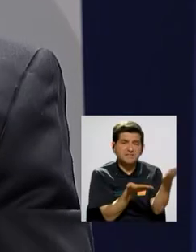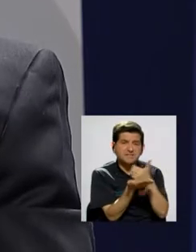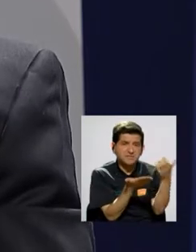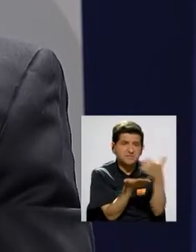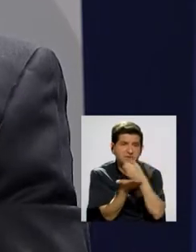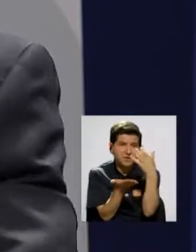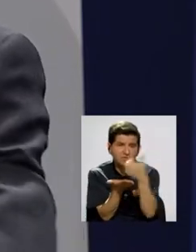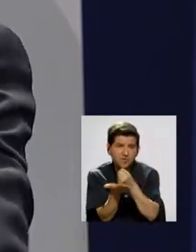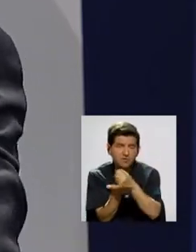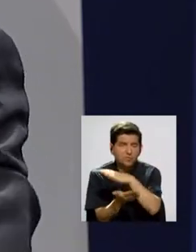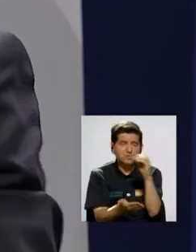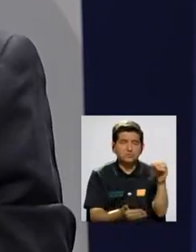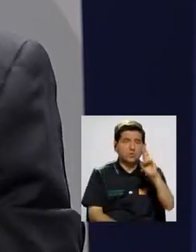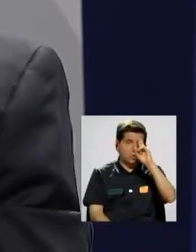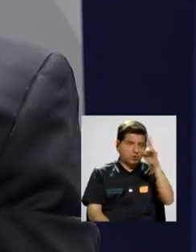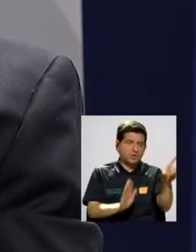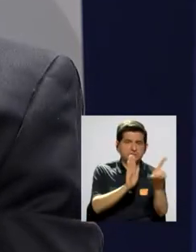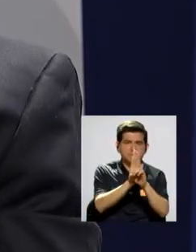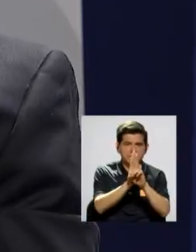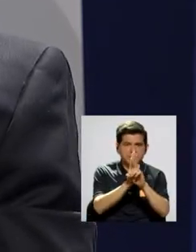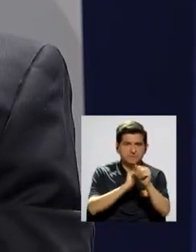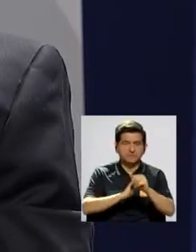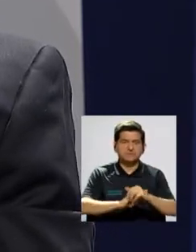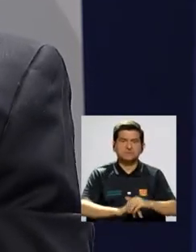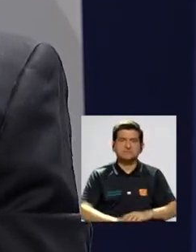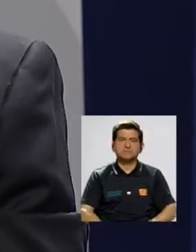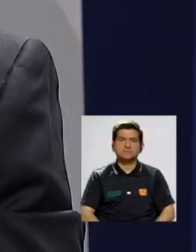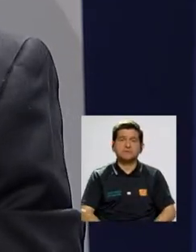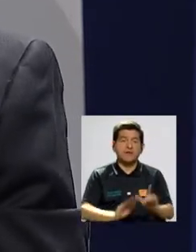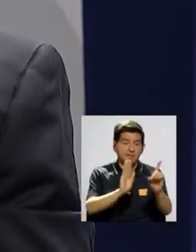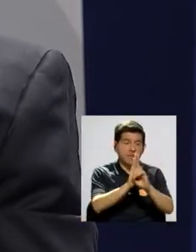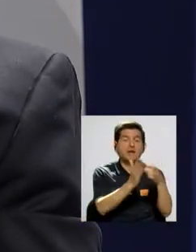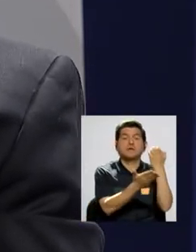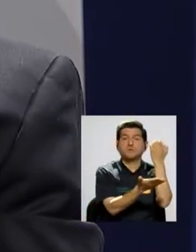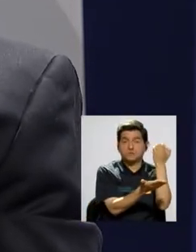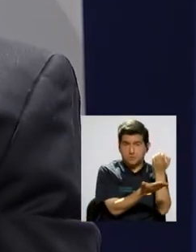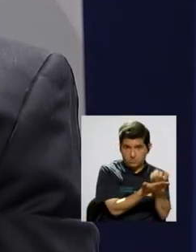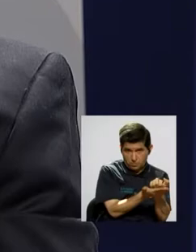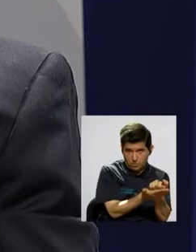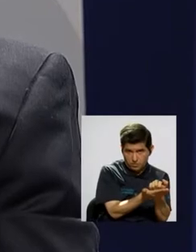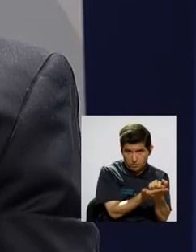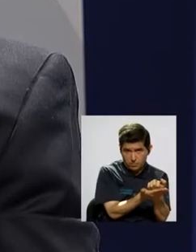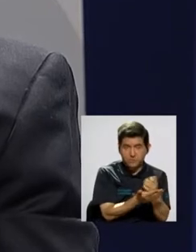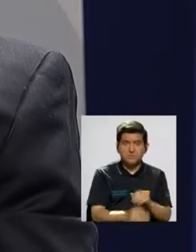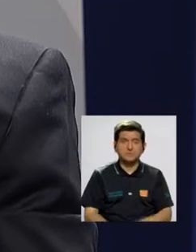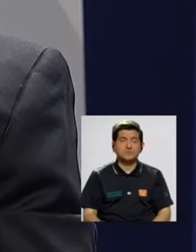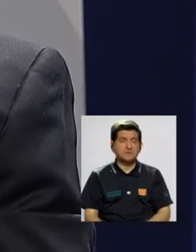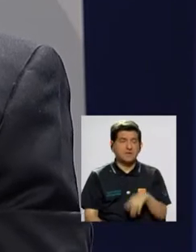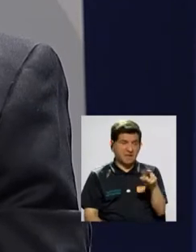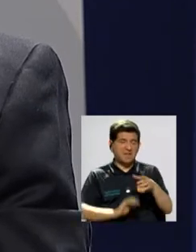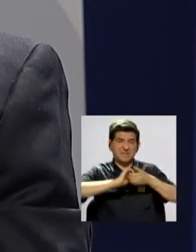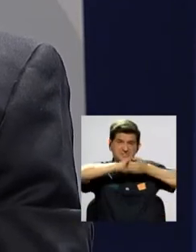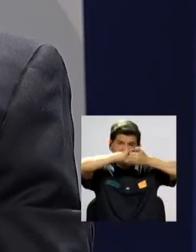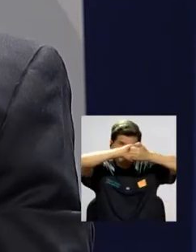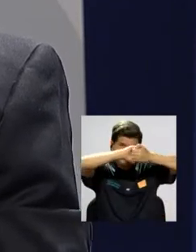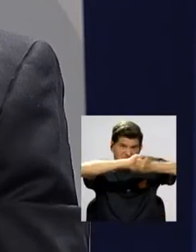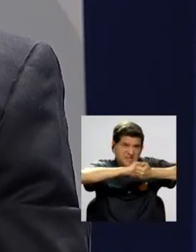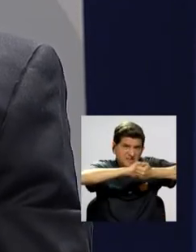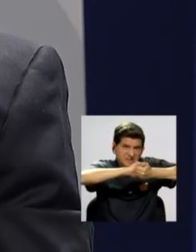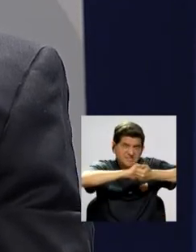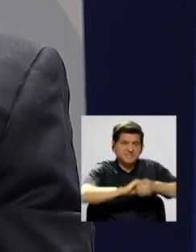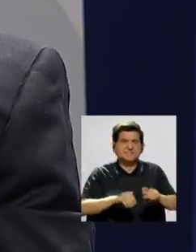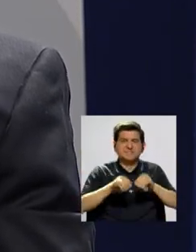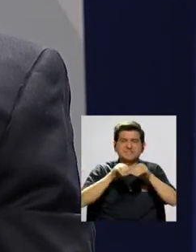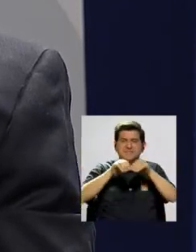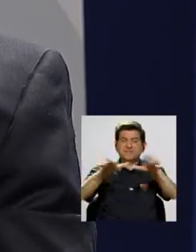sí, en el reconocimiento de derechos, derechos económicos. Esas alianzas de las